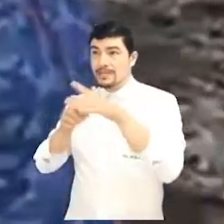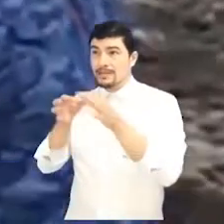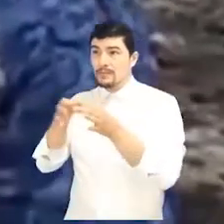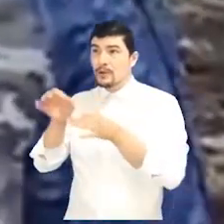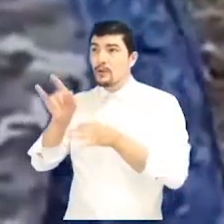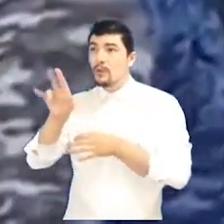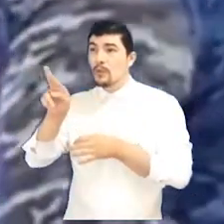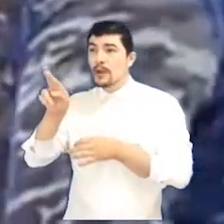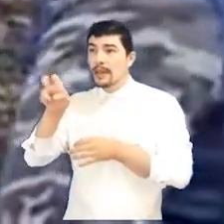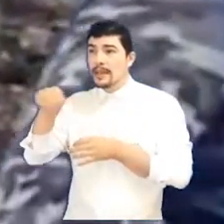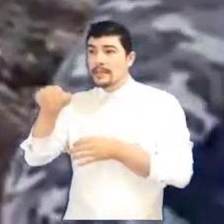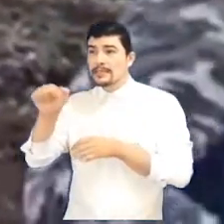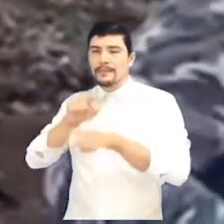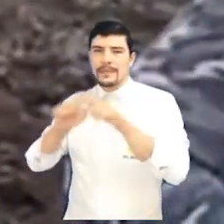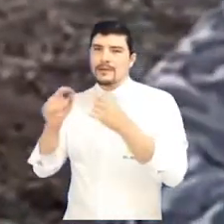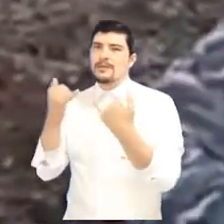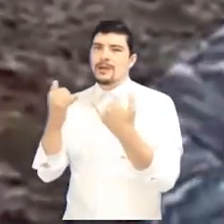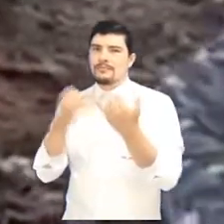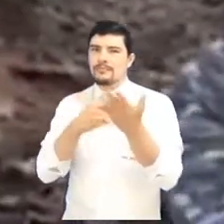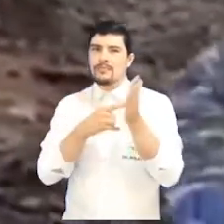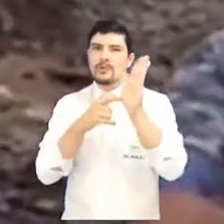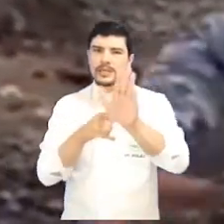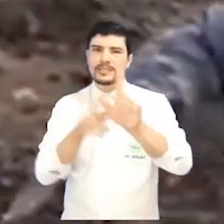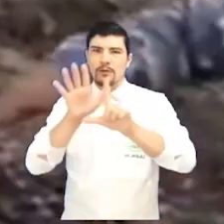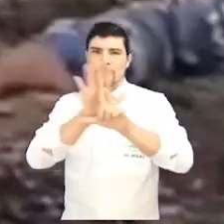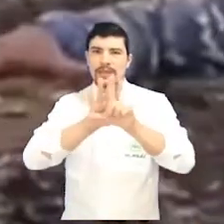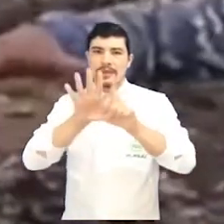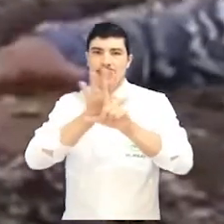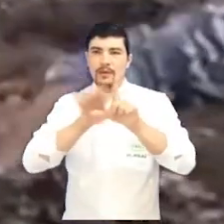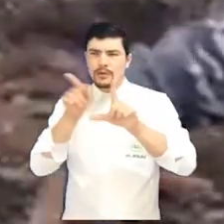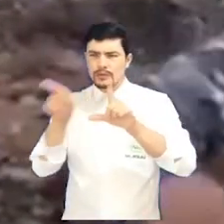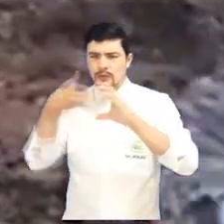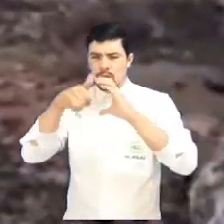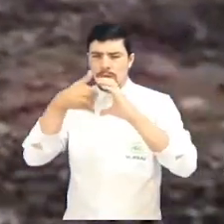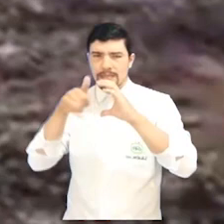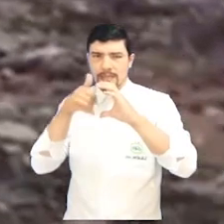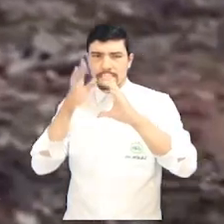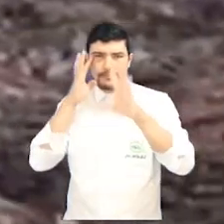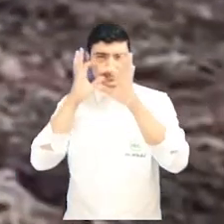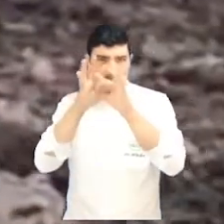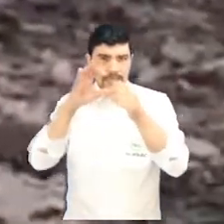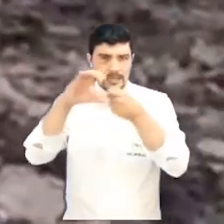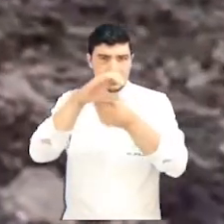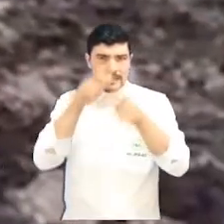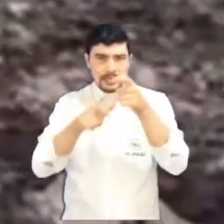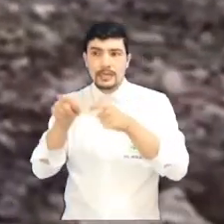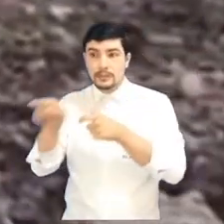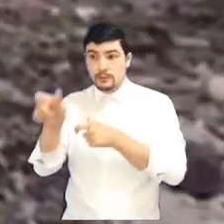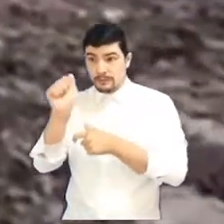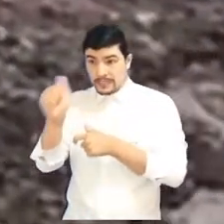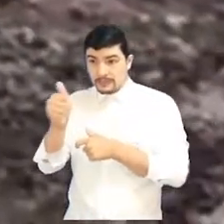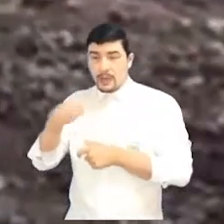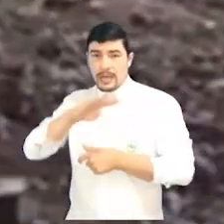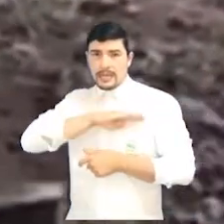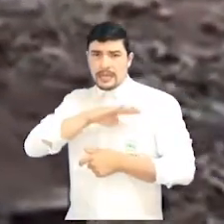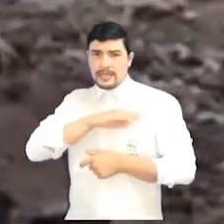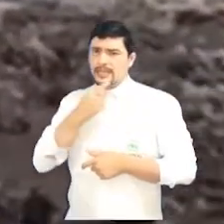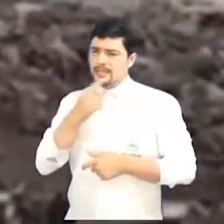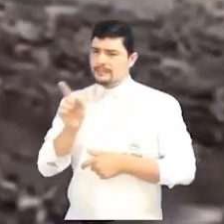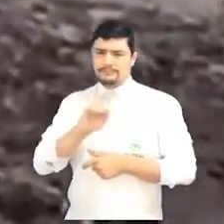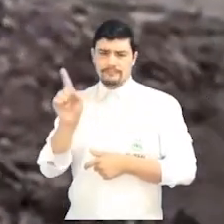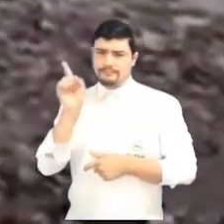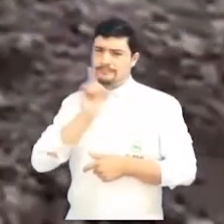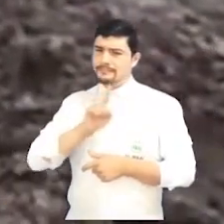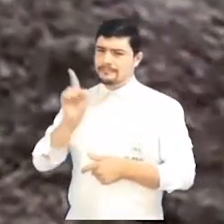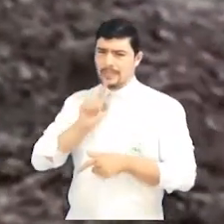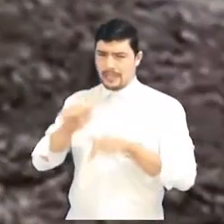situación. Observen que el vertedero de nuestro municipio está totalmente apagado. No hay ningún incendio,